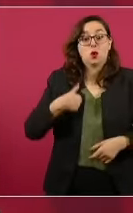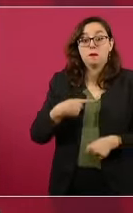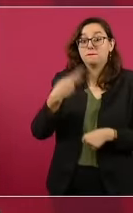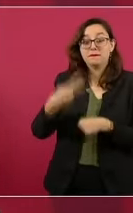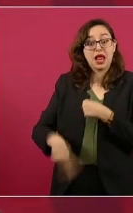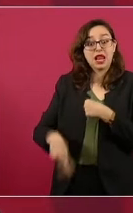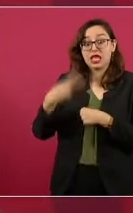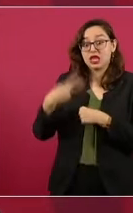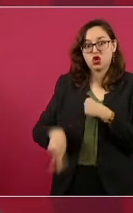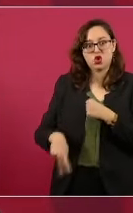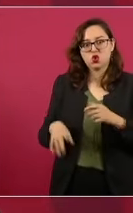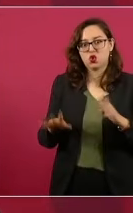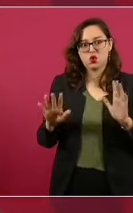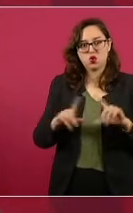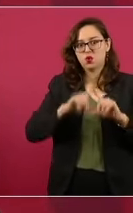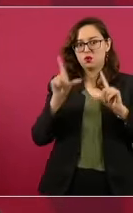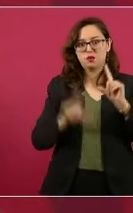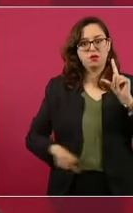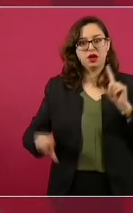México,